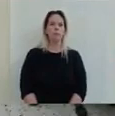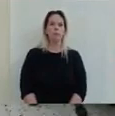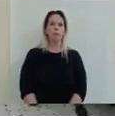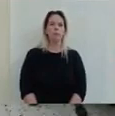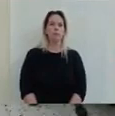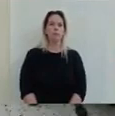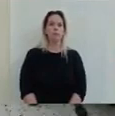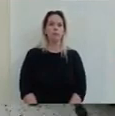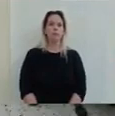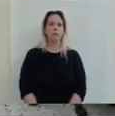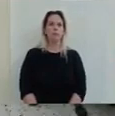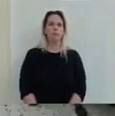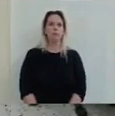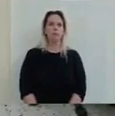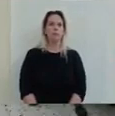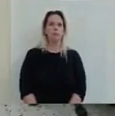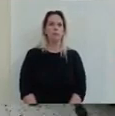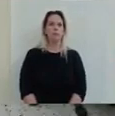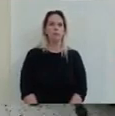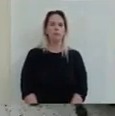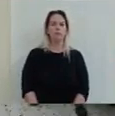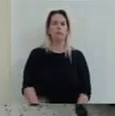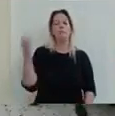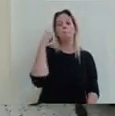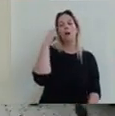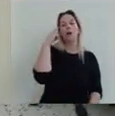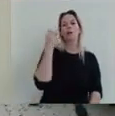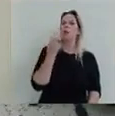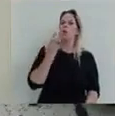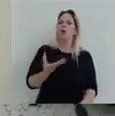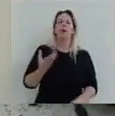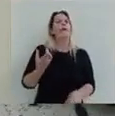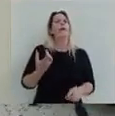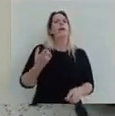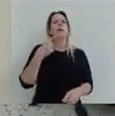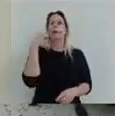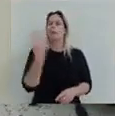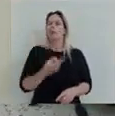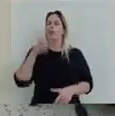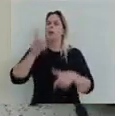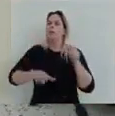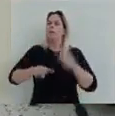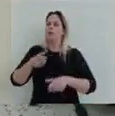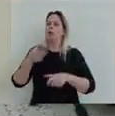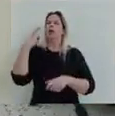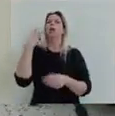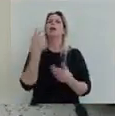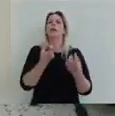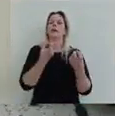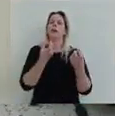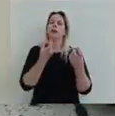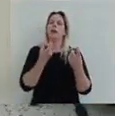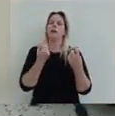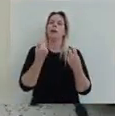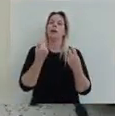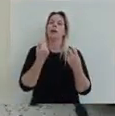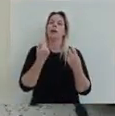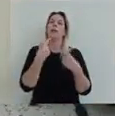quienes la están ejecutando. Yo no tengo nada concreto acá, tengo la palabra de los concejales, confío en que tienen la información de quién